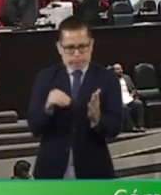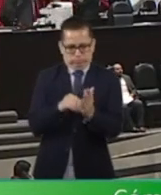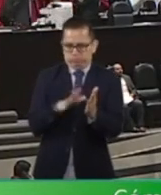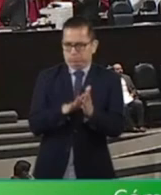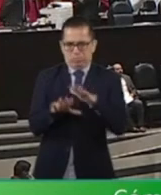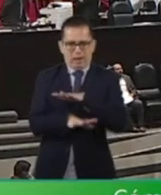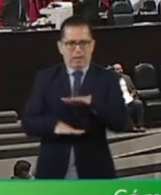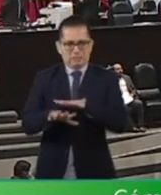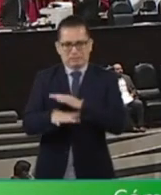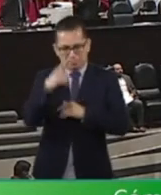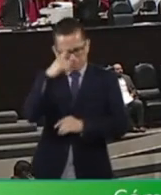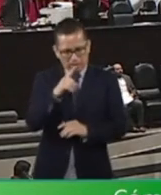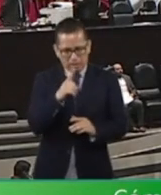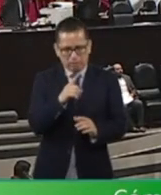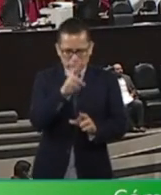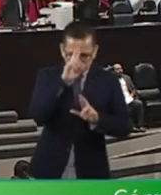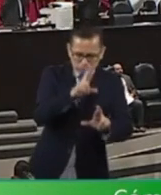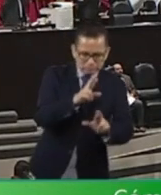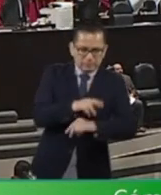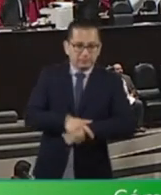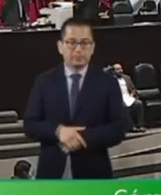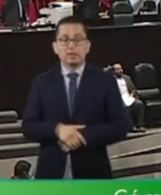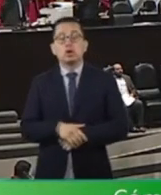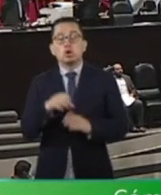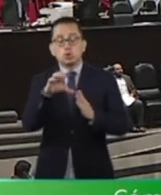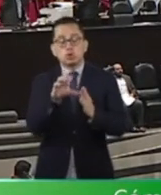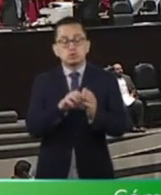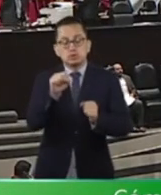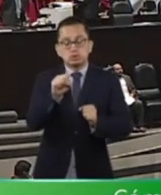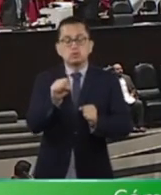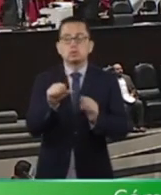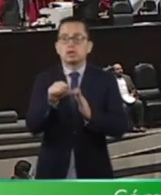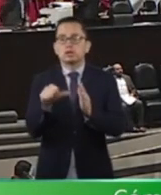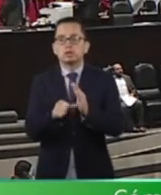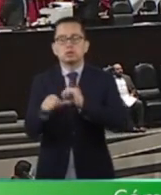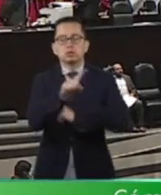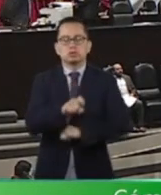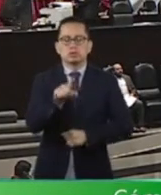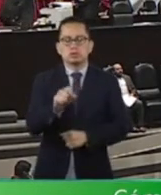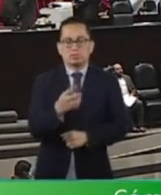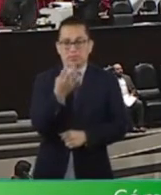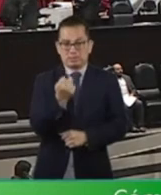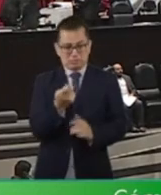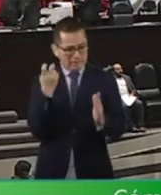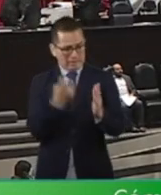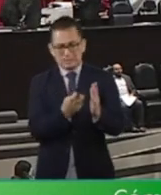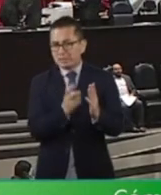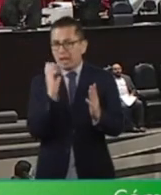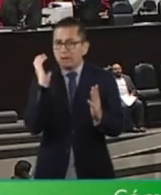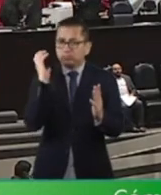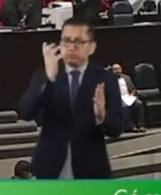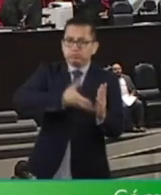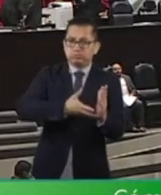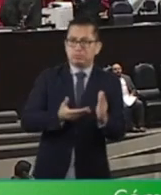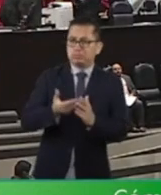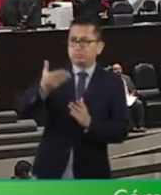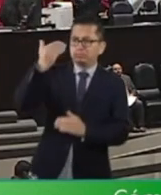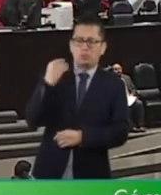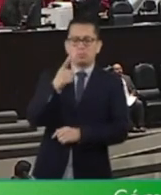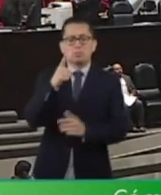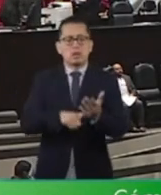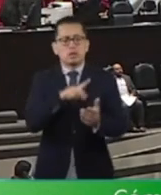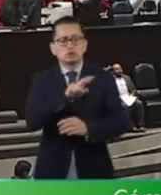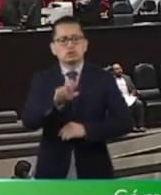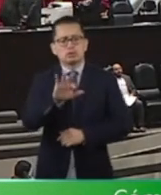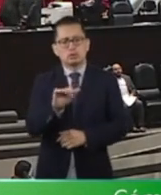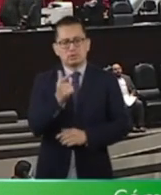artículo 129 de nuestra Constitución, que ha permanecido inalterado desde 1857, establece